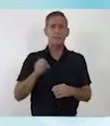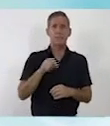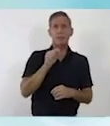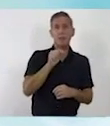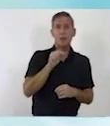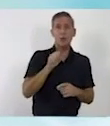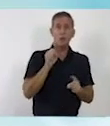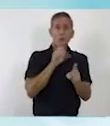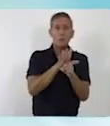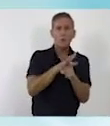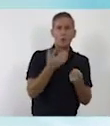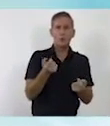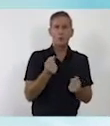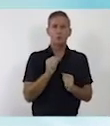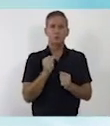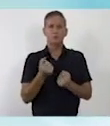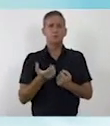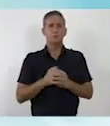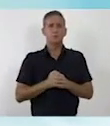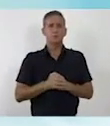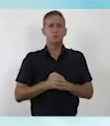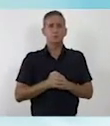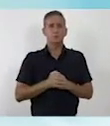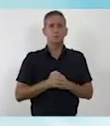Vamos entonces a continuar